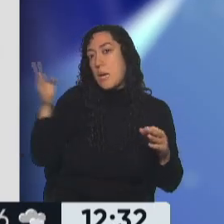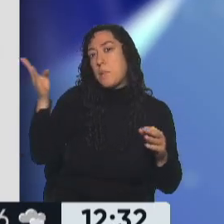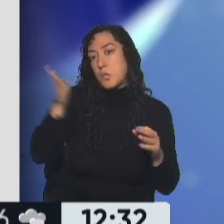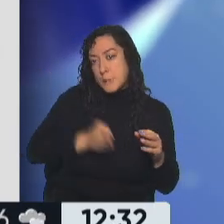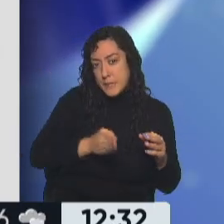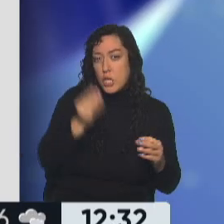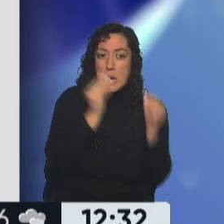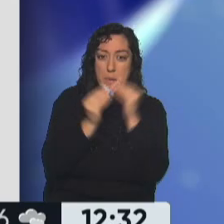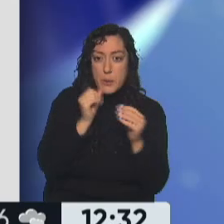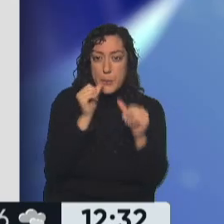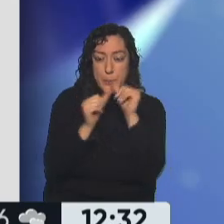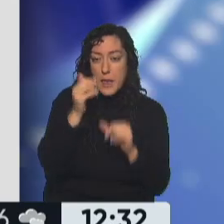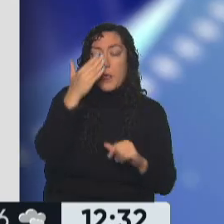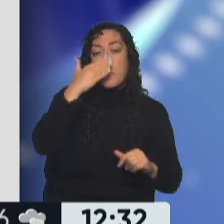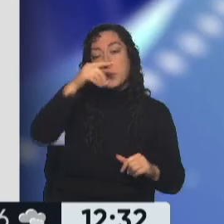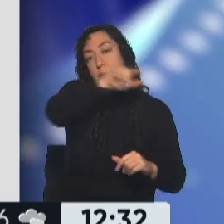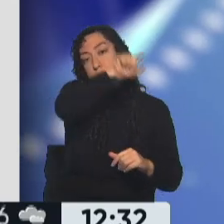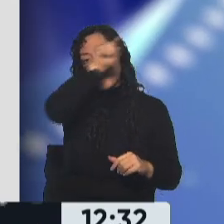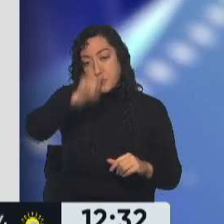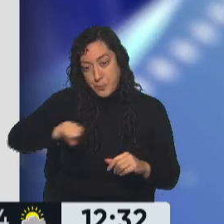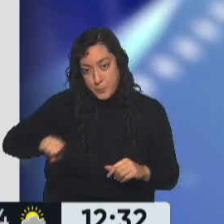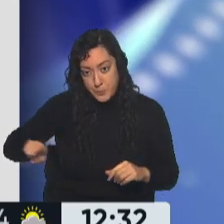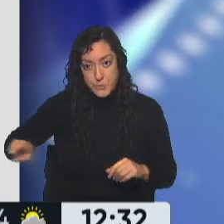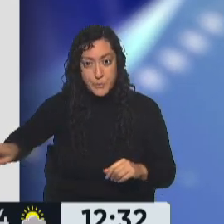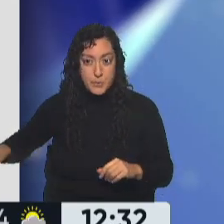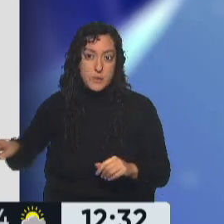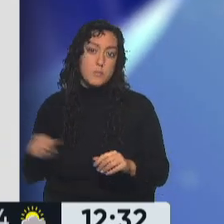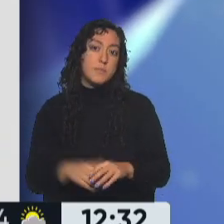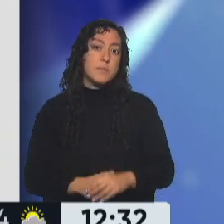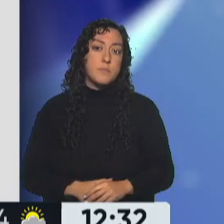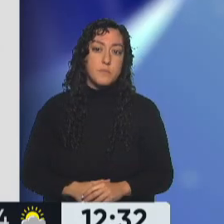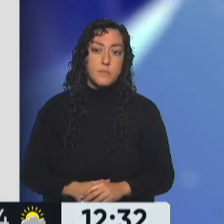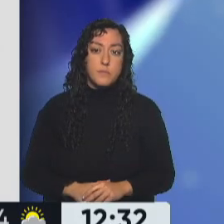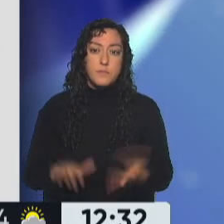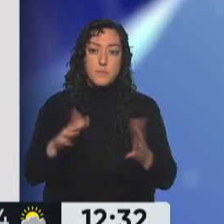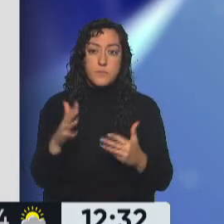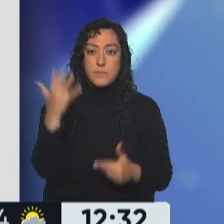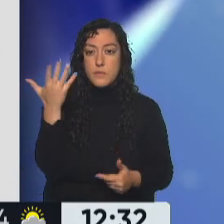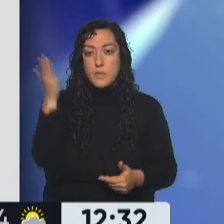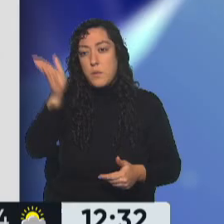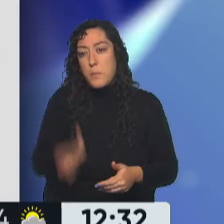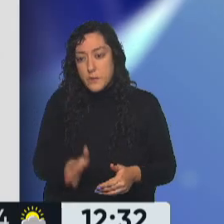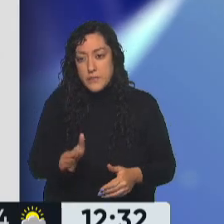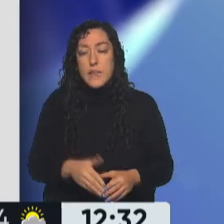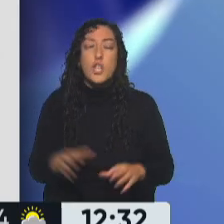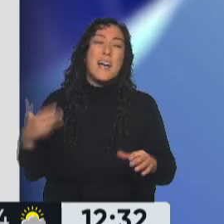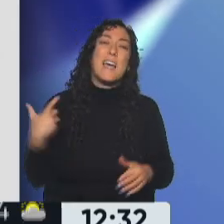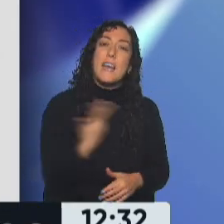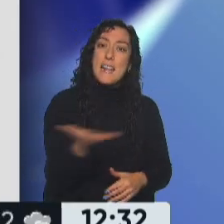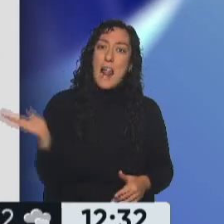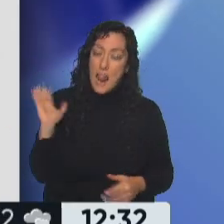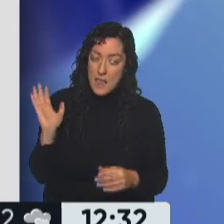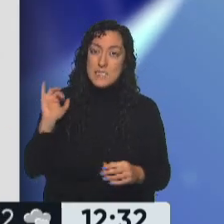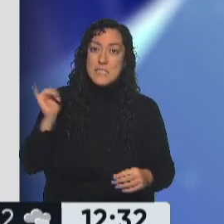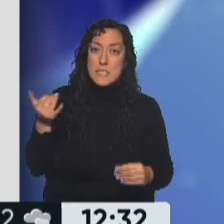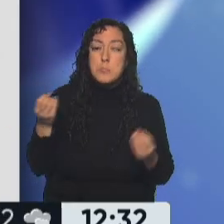bebidas, y después se empieza a aflojar y bueno, Y ya vos el decís que va a último cerrar dato- más o menos cerca del 5%. el índice general sí, porque